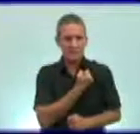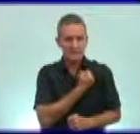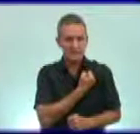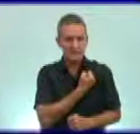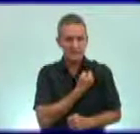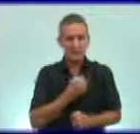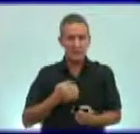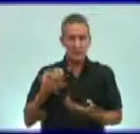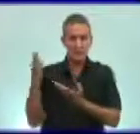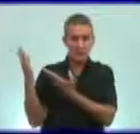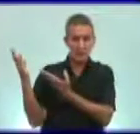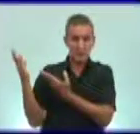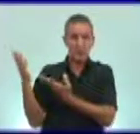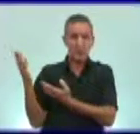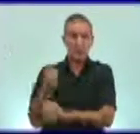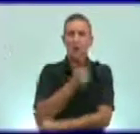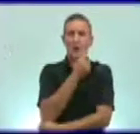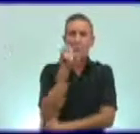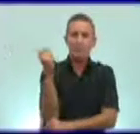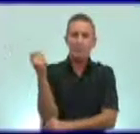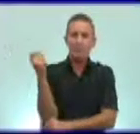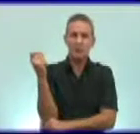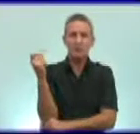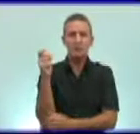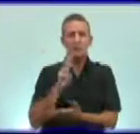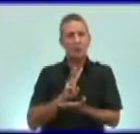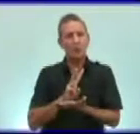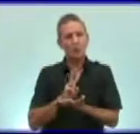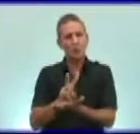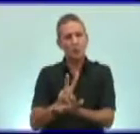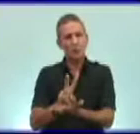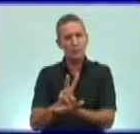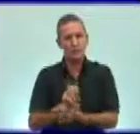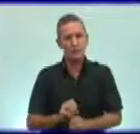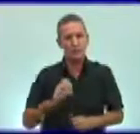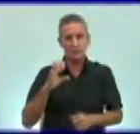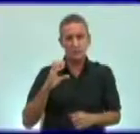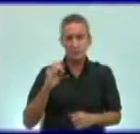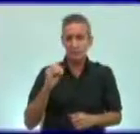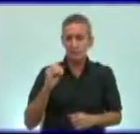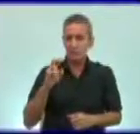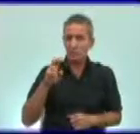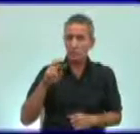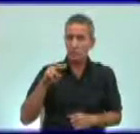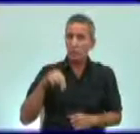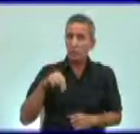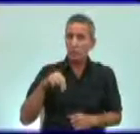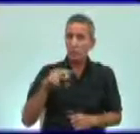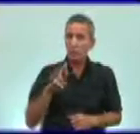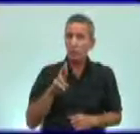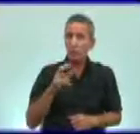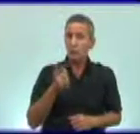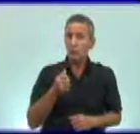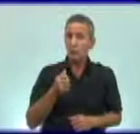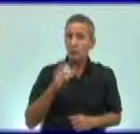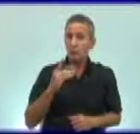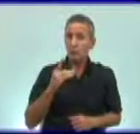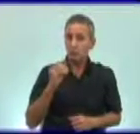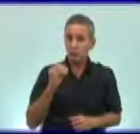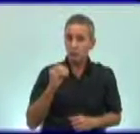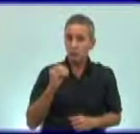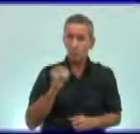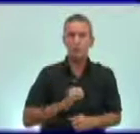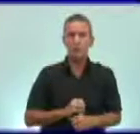maestro voluntario de la campaña nacional de alfabetización, Conrado Benítez García, asesinado, como ustedes conocen,